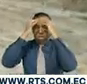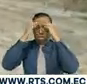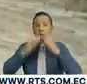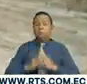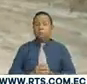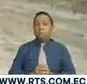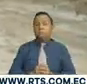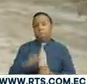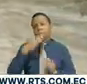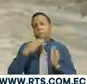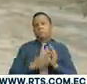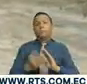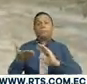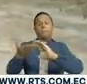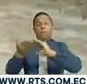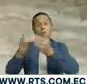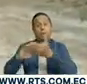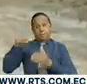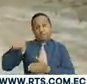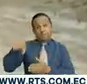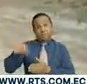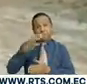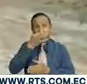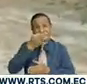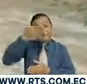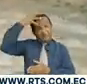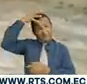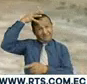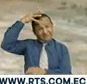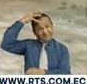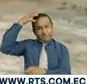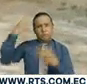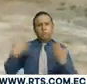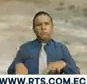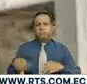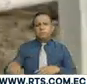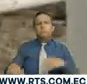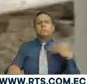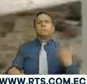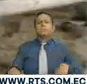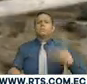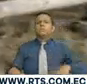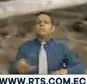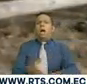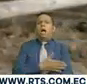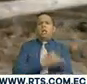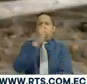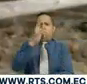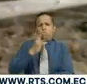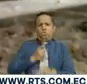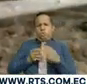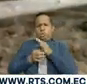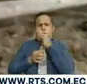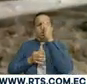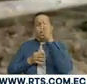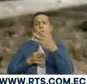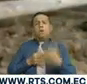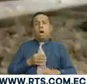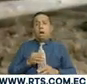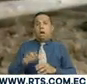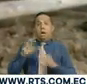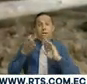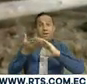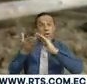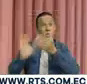La muerte de un integrante de la nacionalidad sáchila que aparentemente presentaba síntomas de COVID-19 activó las alarmas en las 7 comunas de esta